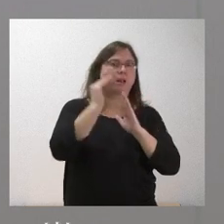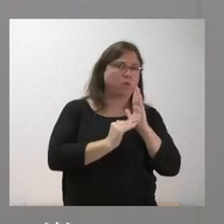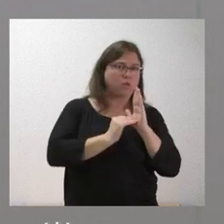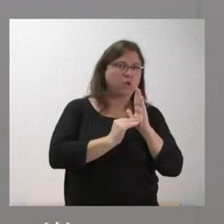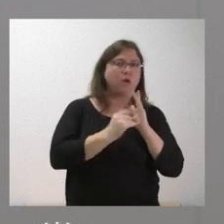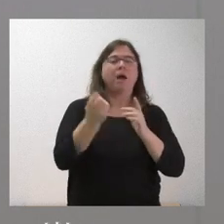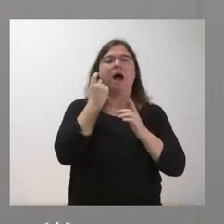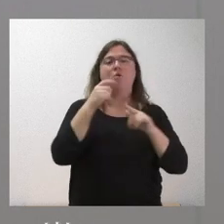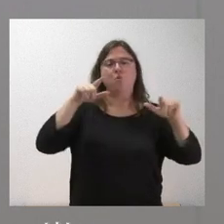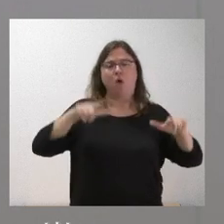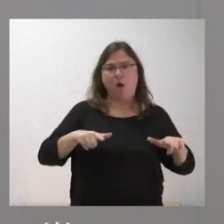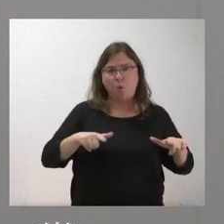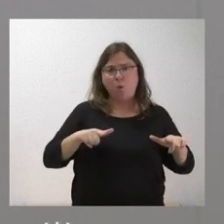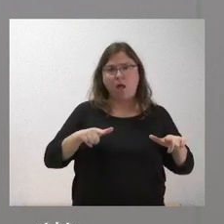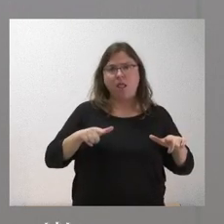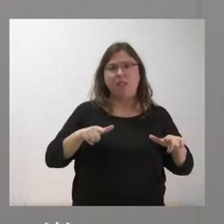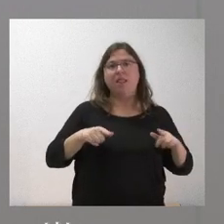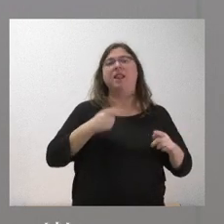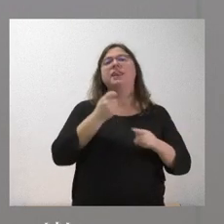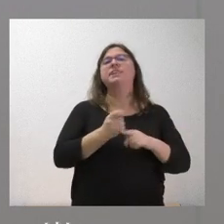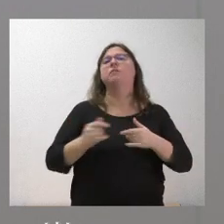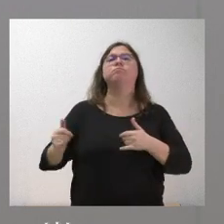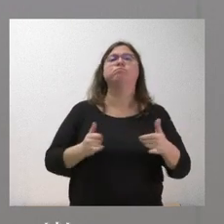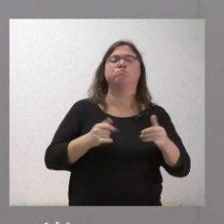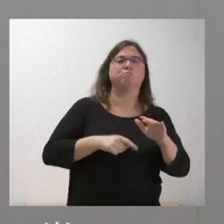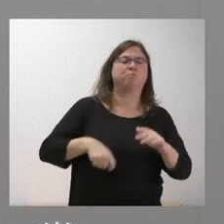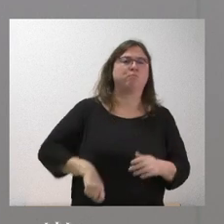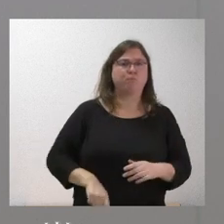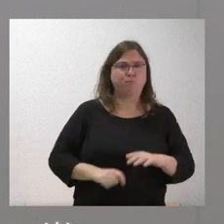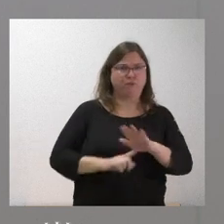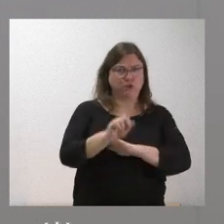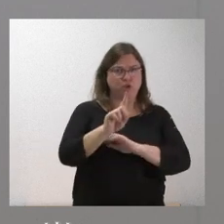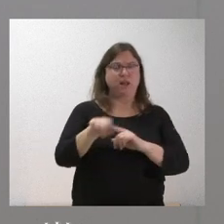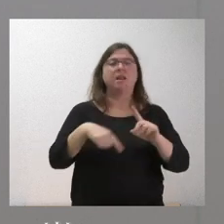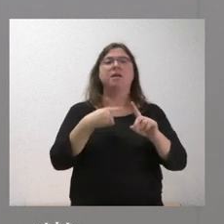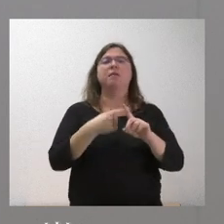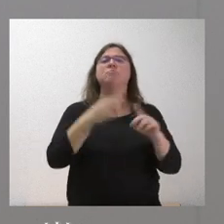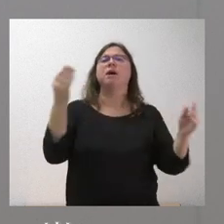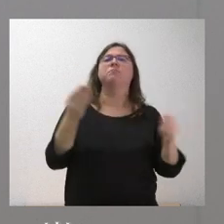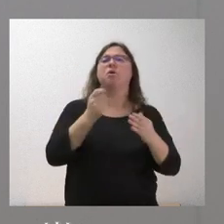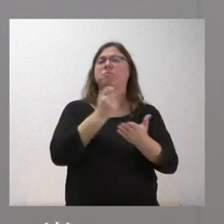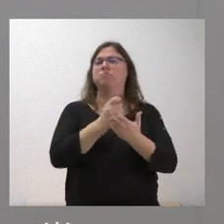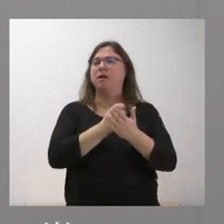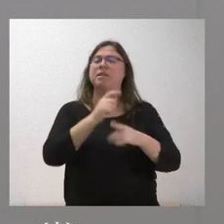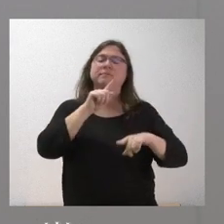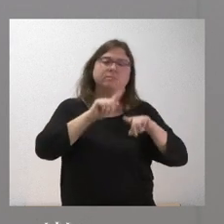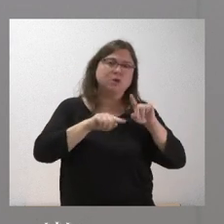alumnos por aula el establecimiento de la carrera profesional el establecimiento de esas mejoras retributivas en las condiciones que se han venido aplicando las